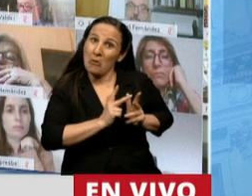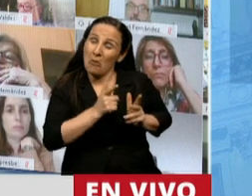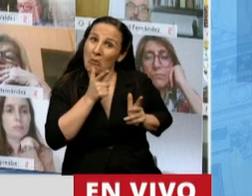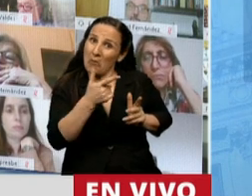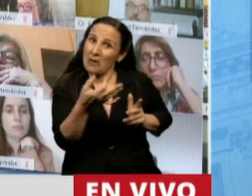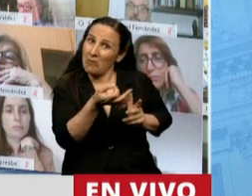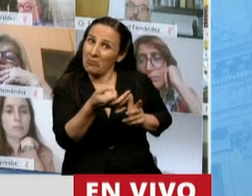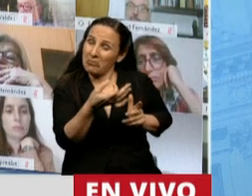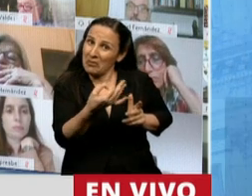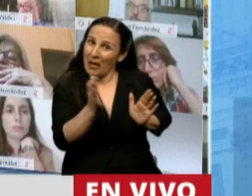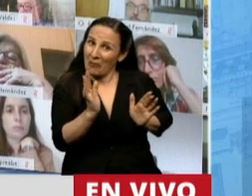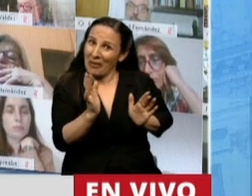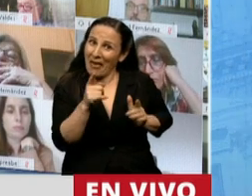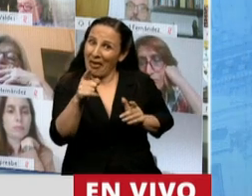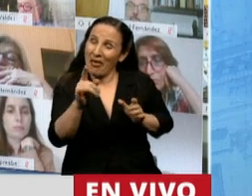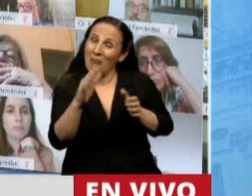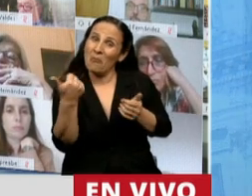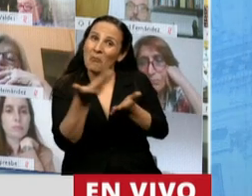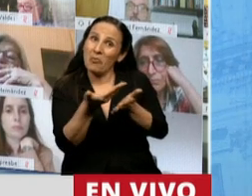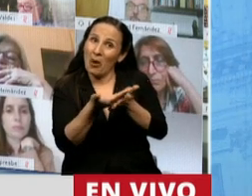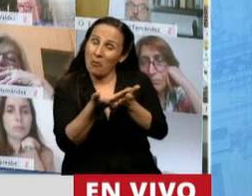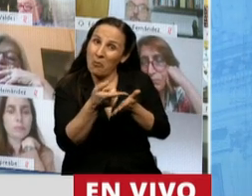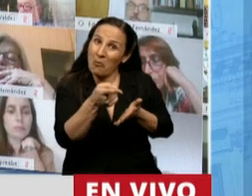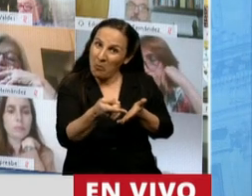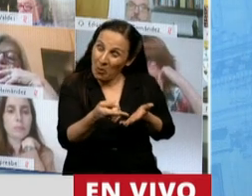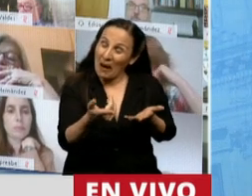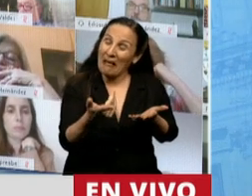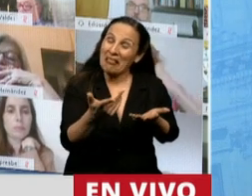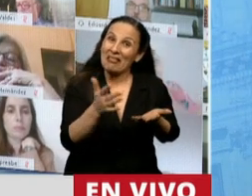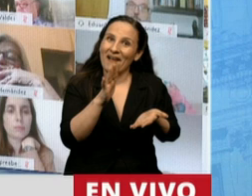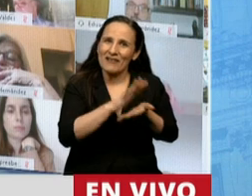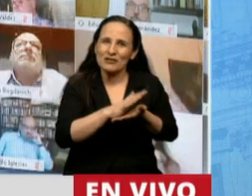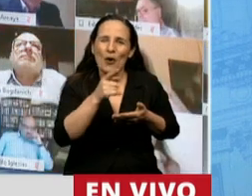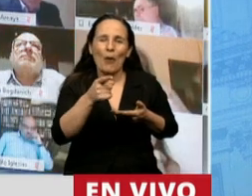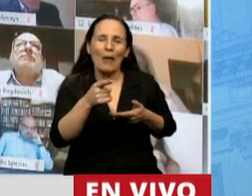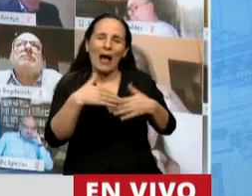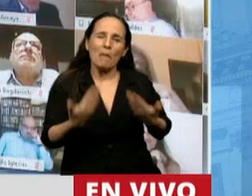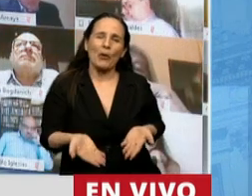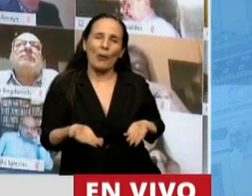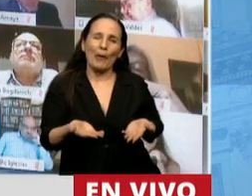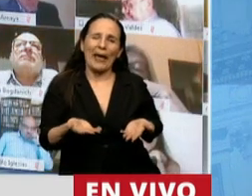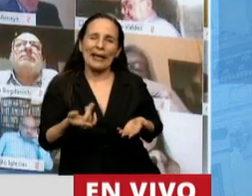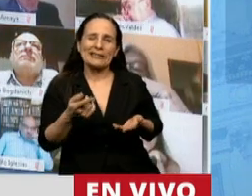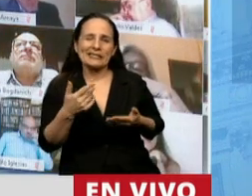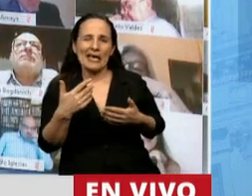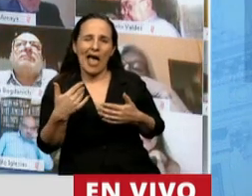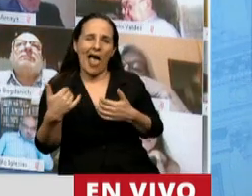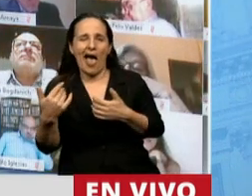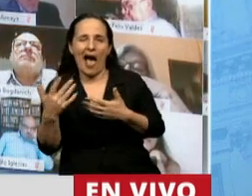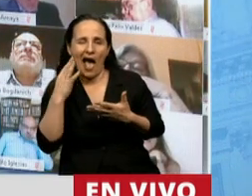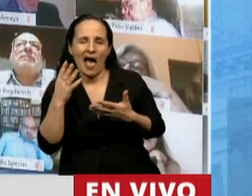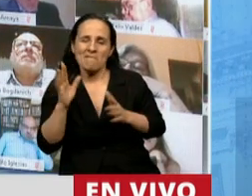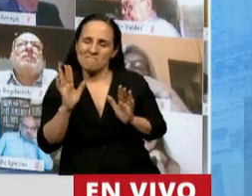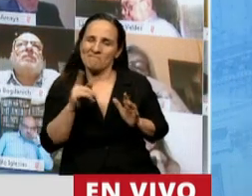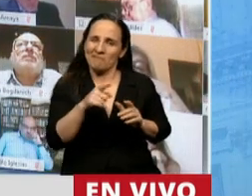que me pareció que mejoraba el espectro de las posibilidades de limitar maniobras en contra de los intereses de los argentinos